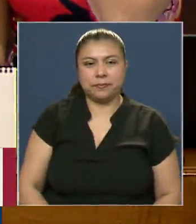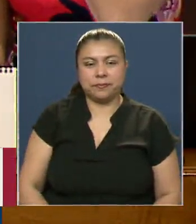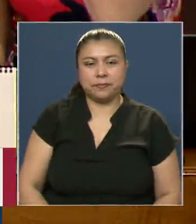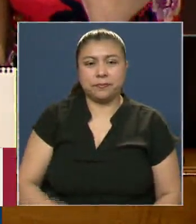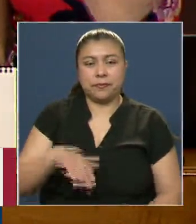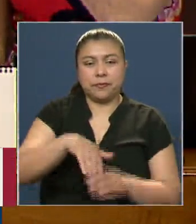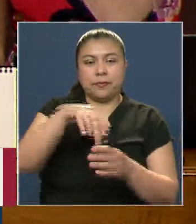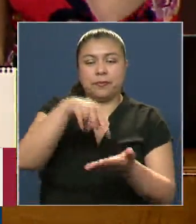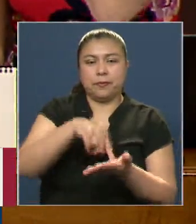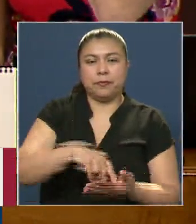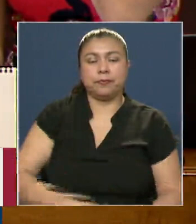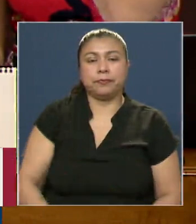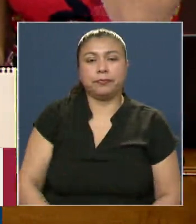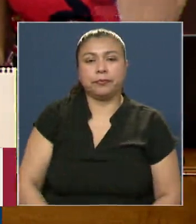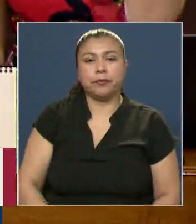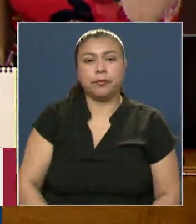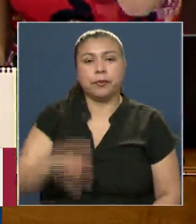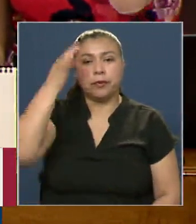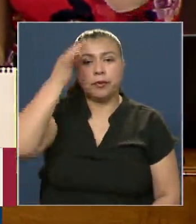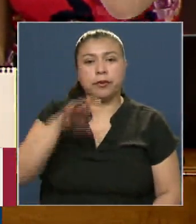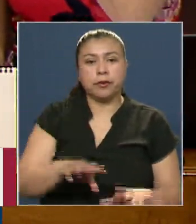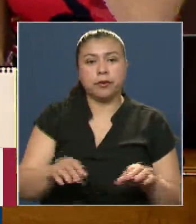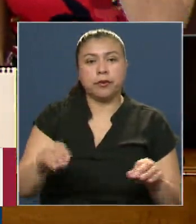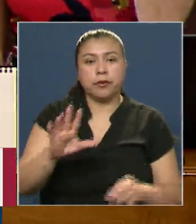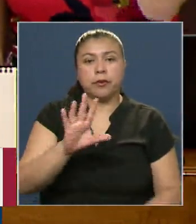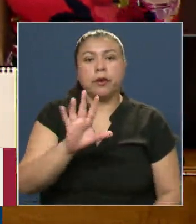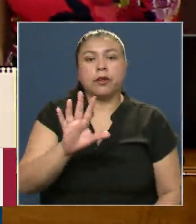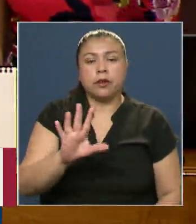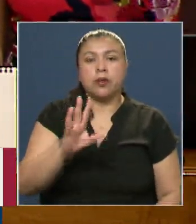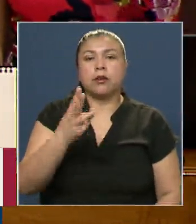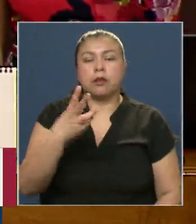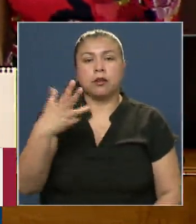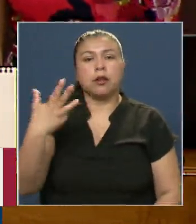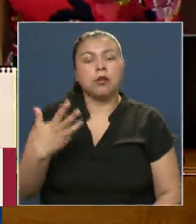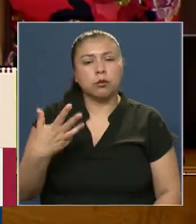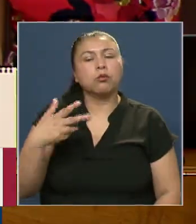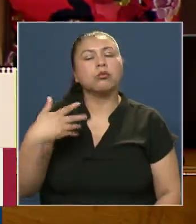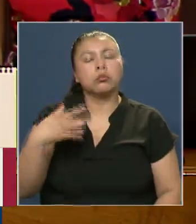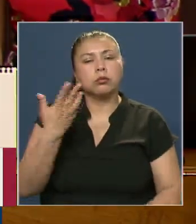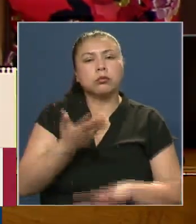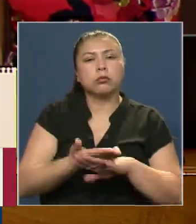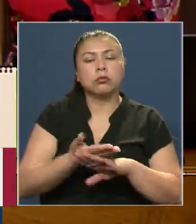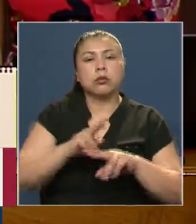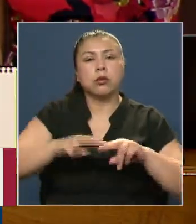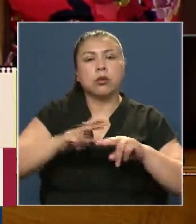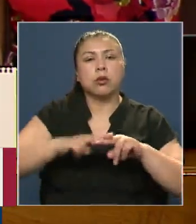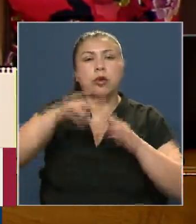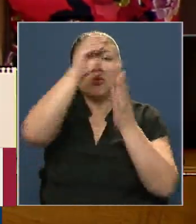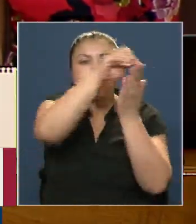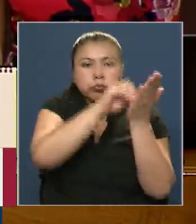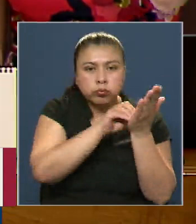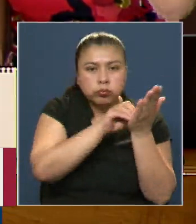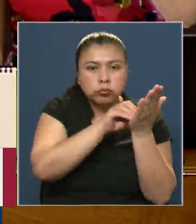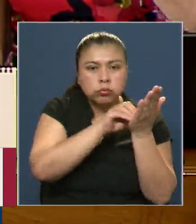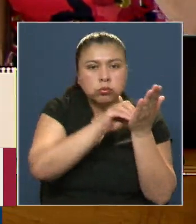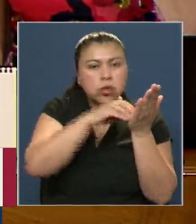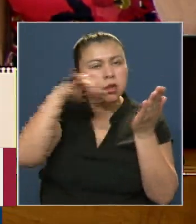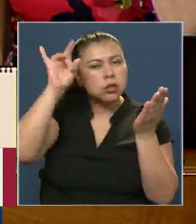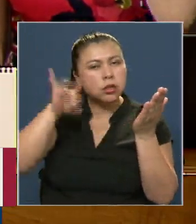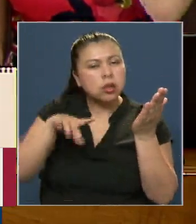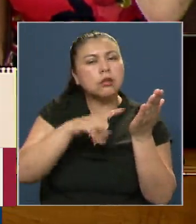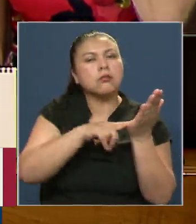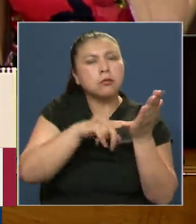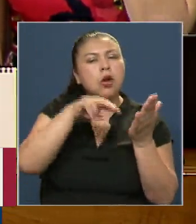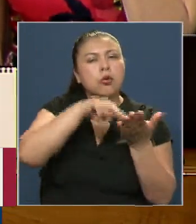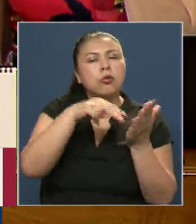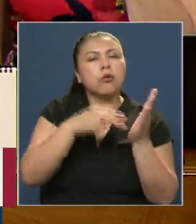En votación, la resolución número 539, que solicita realizar un catastro que permita identificar los problemas